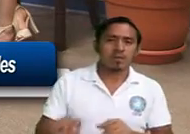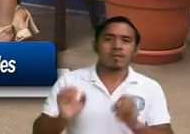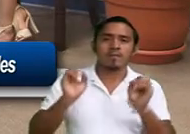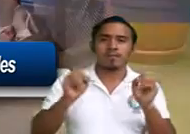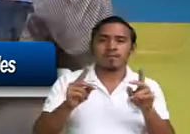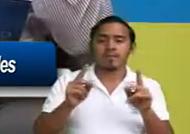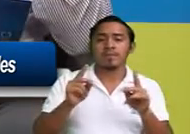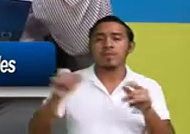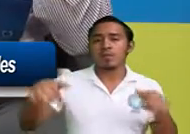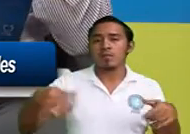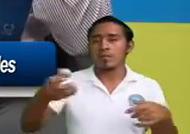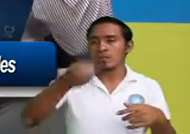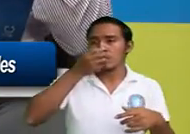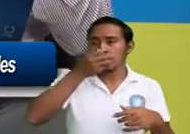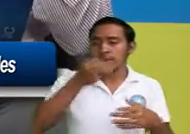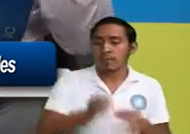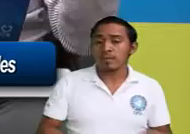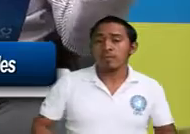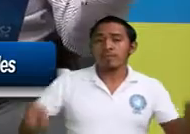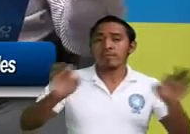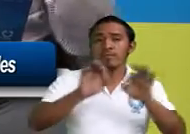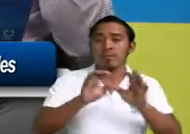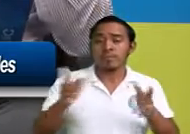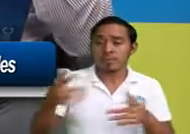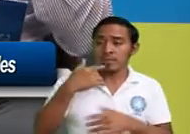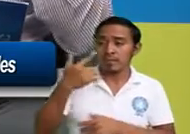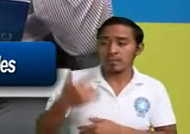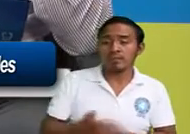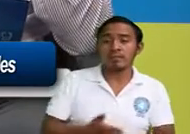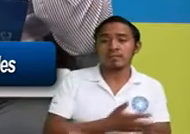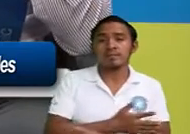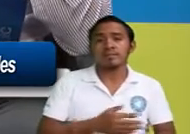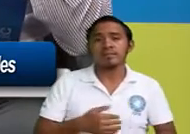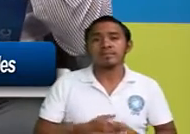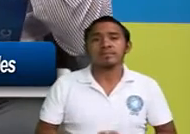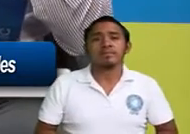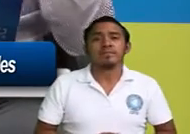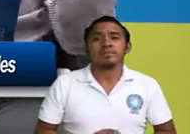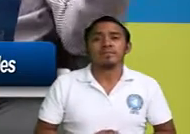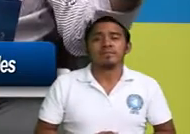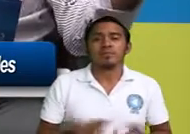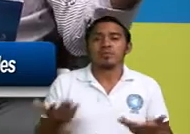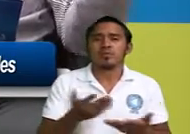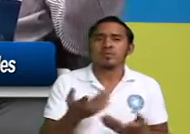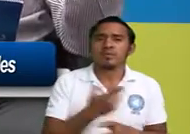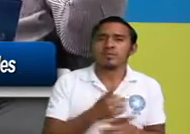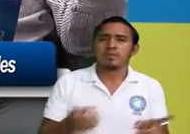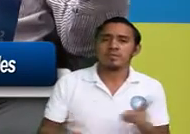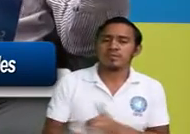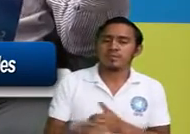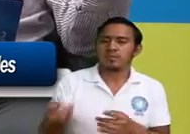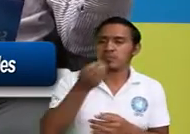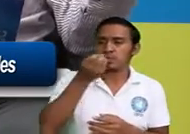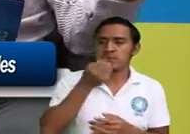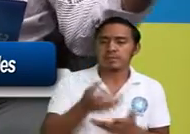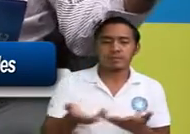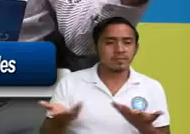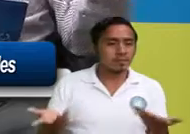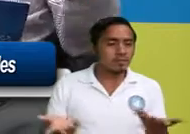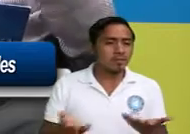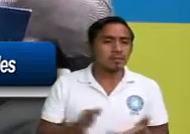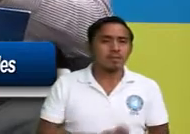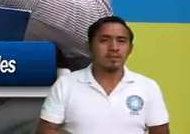¿Qué es clave la alimentación? Es como ya lo decíamos al inicio del programa, ¿cómo debe ser esa alimentación